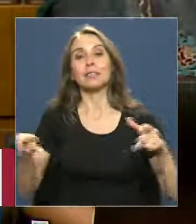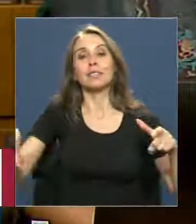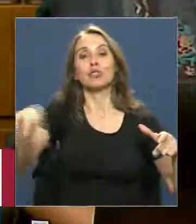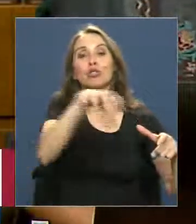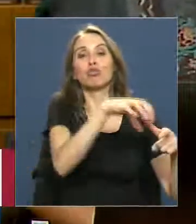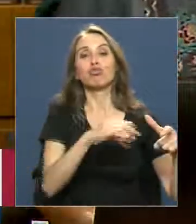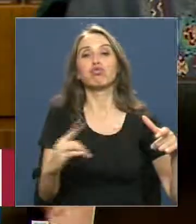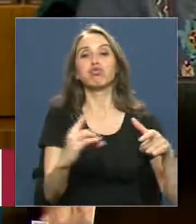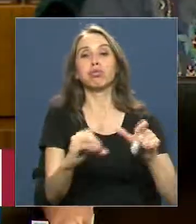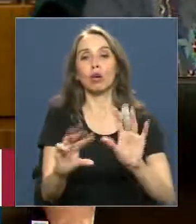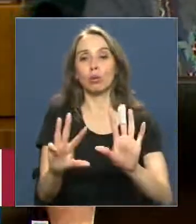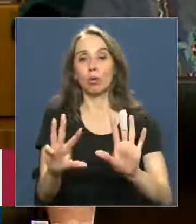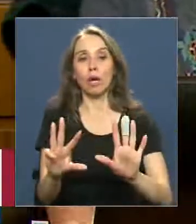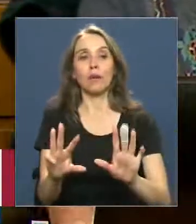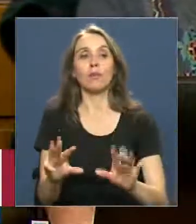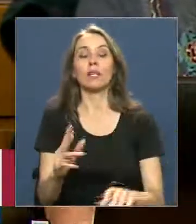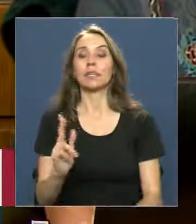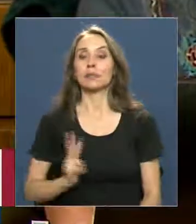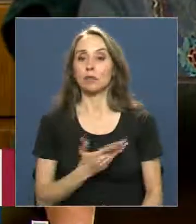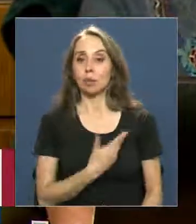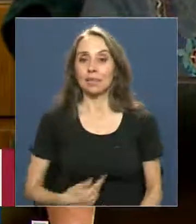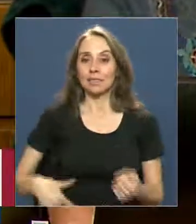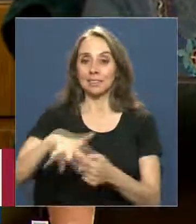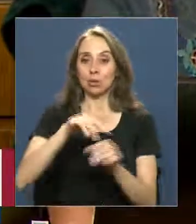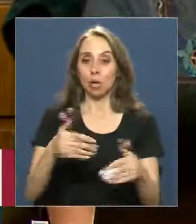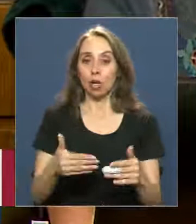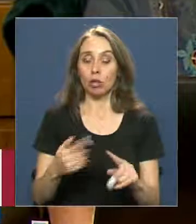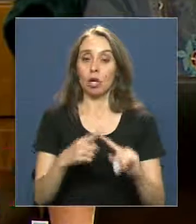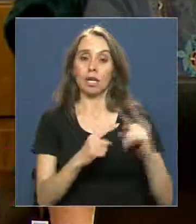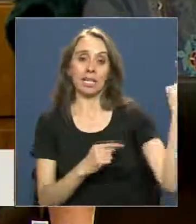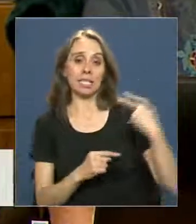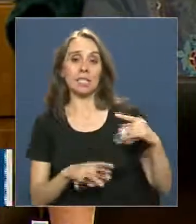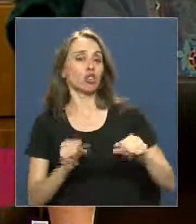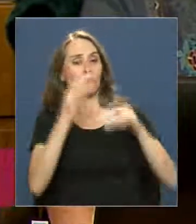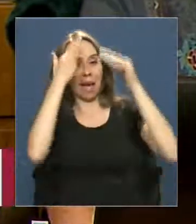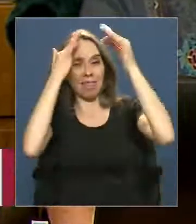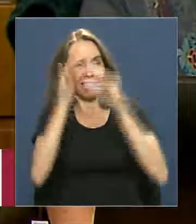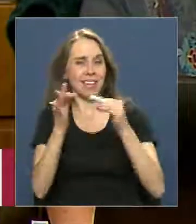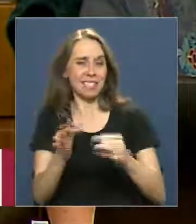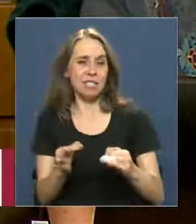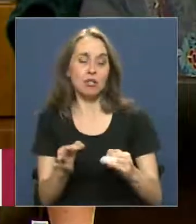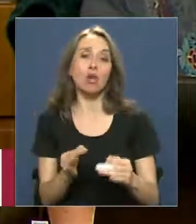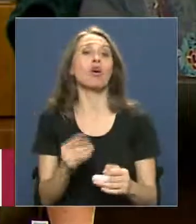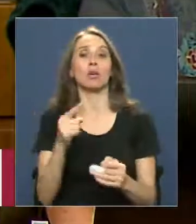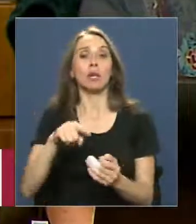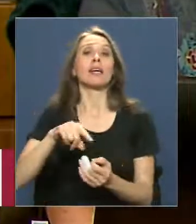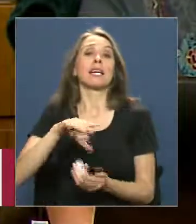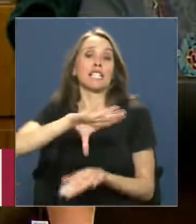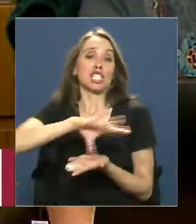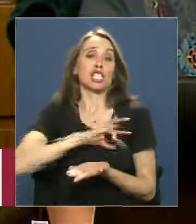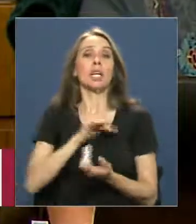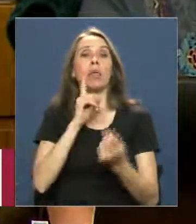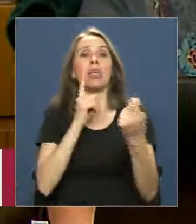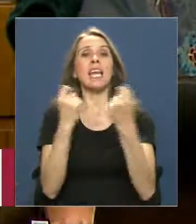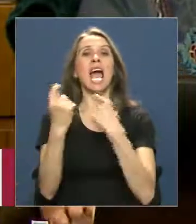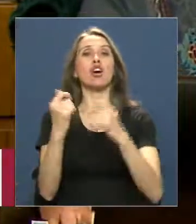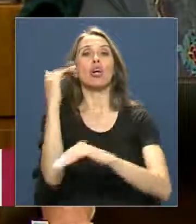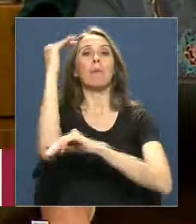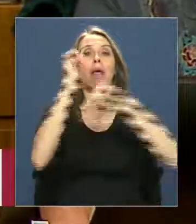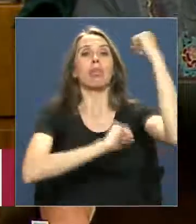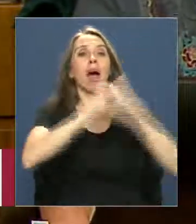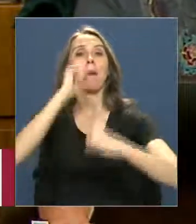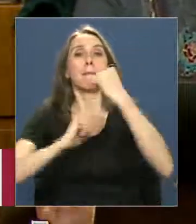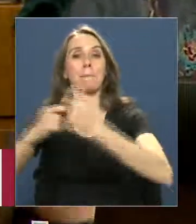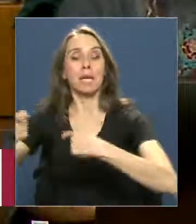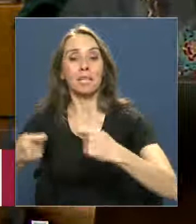Señor presidente, el contexto actual nos exige tomar medidas radicales. En una economía de mercado como la nuestra, regular e